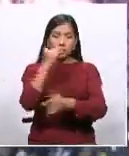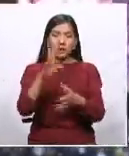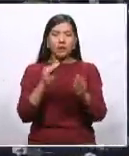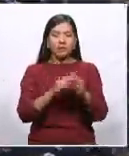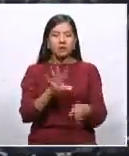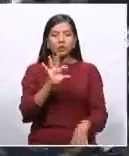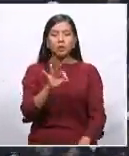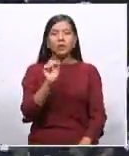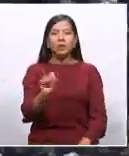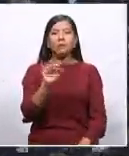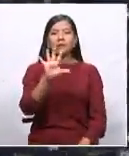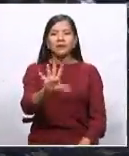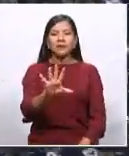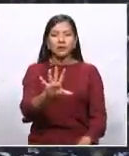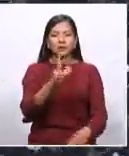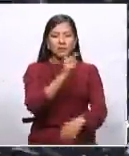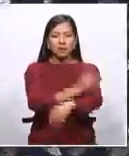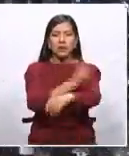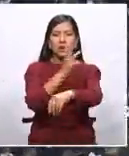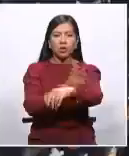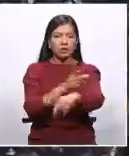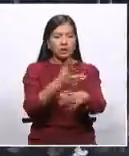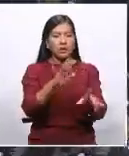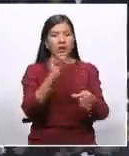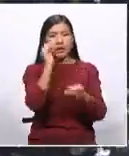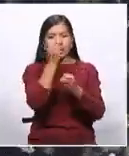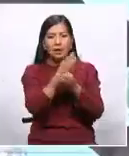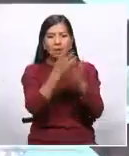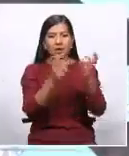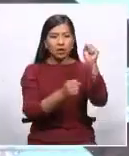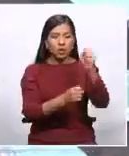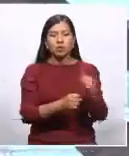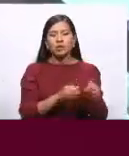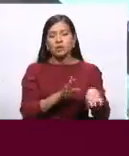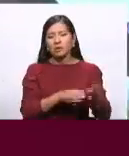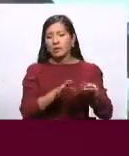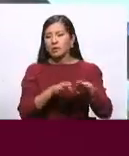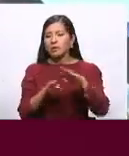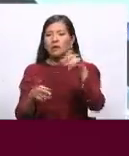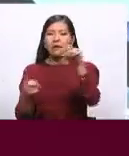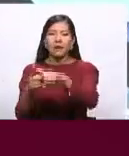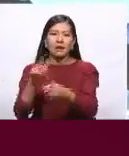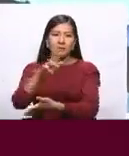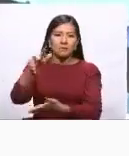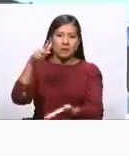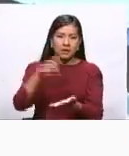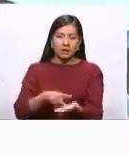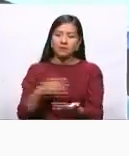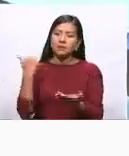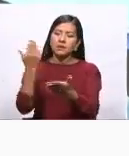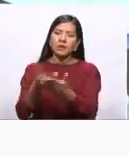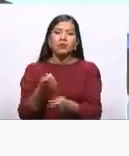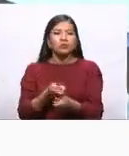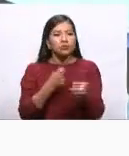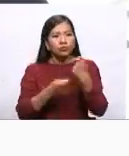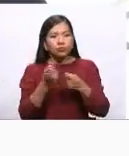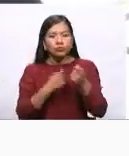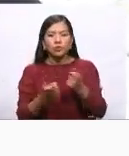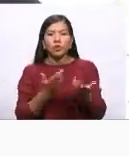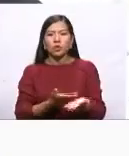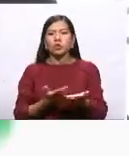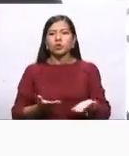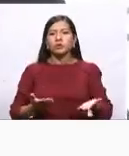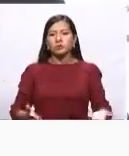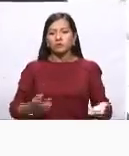9,5 kilómetros desde los Jardines del Sur hasta el Plan 3000, lugar donde realiza la comercialización diaria de sus